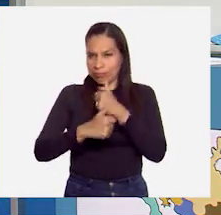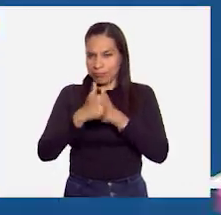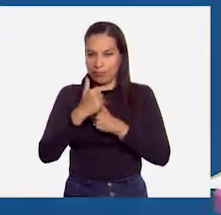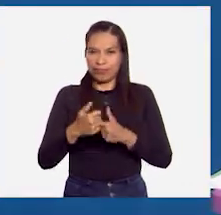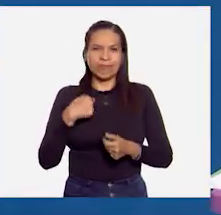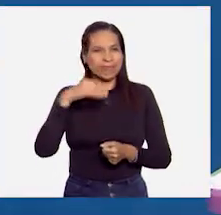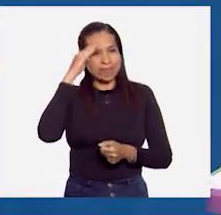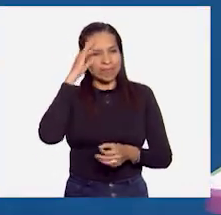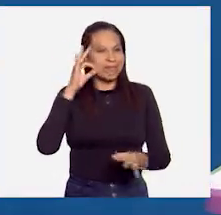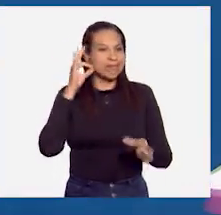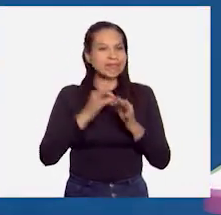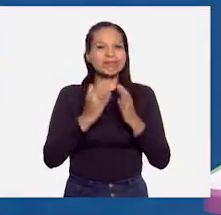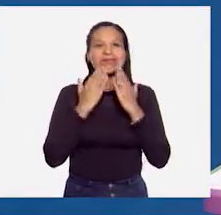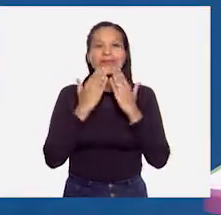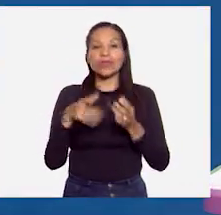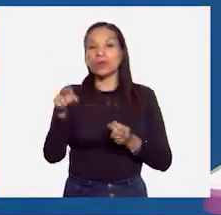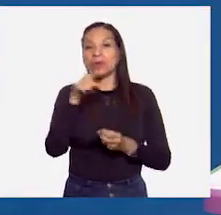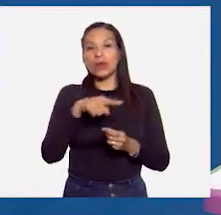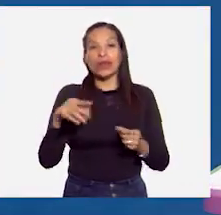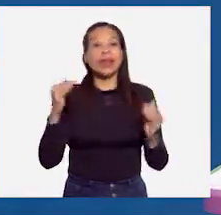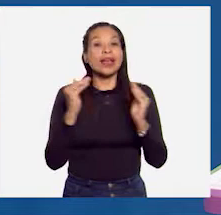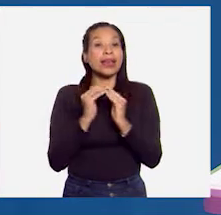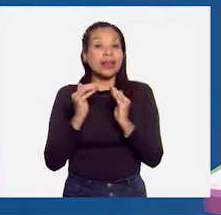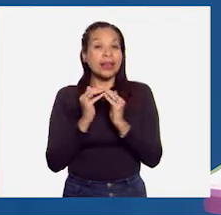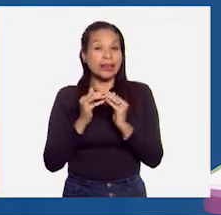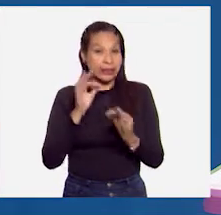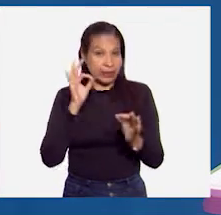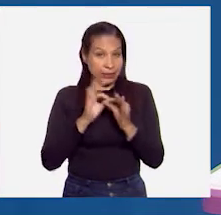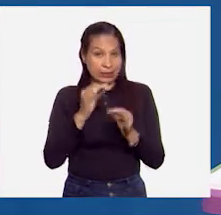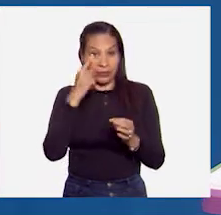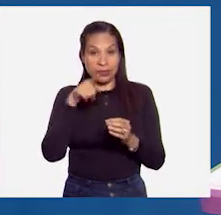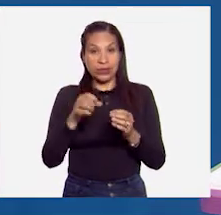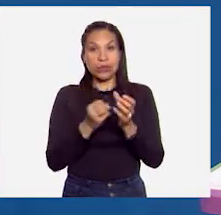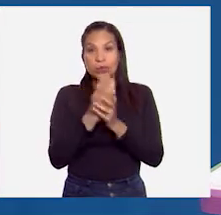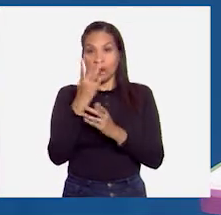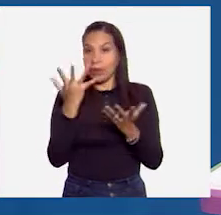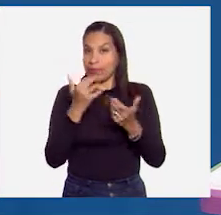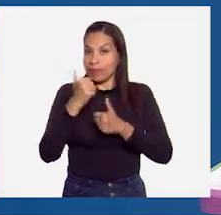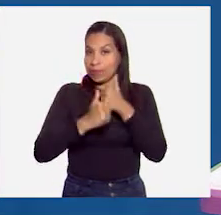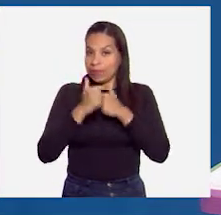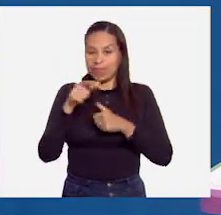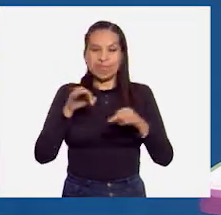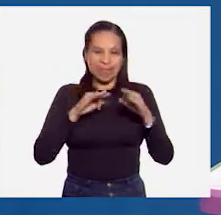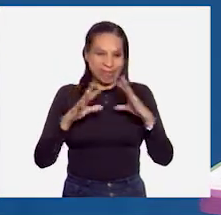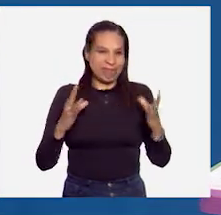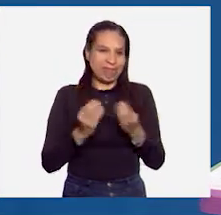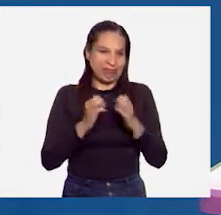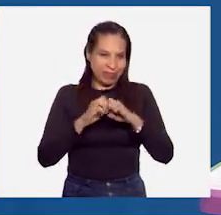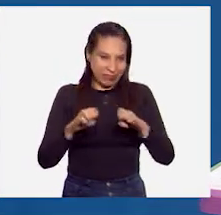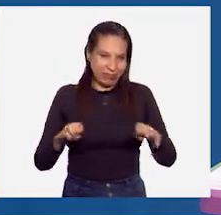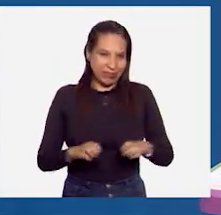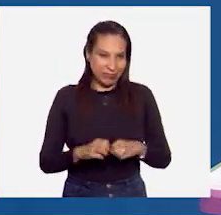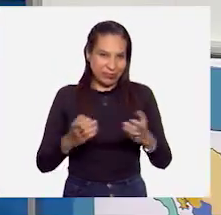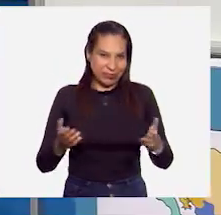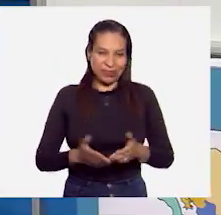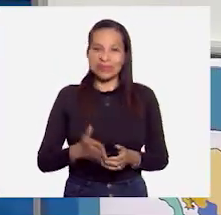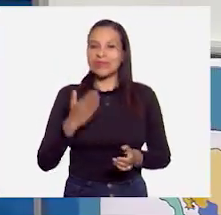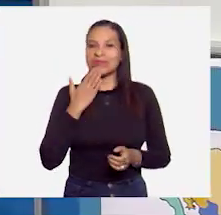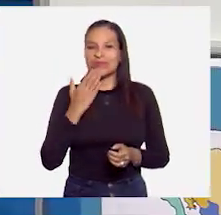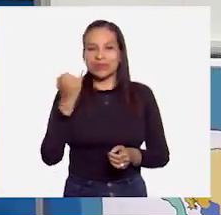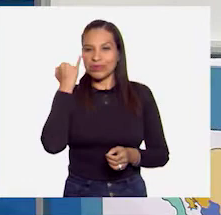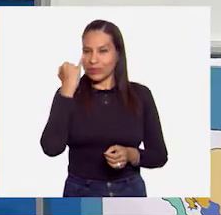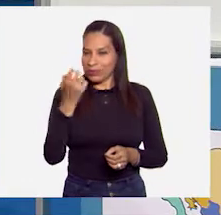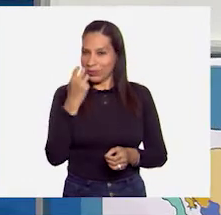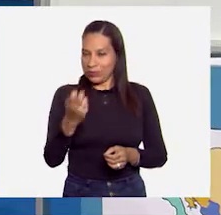¡Me parece perfecto! ¿Ustedes que están en casa listos para este nuevo reto? ¡Trabajemos en equipo! ¡Excelente